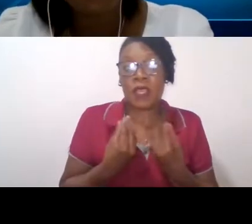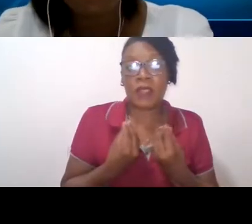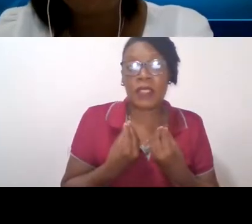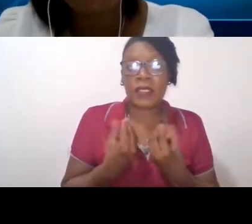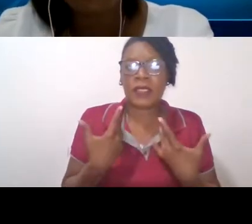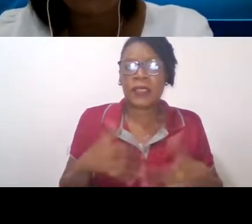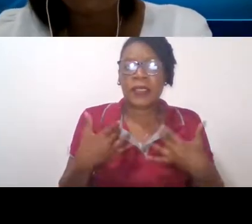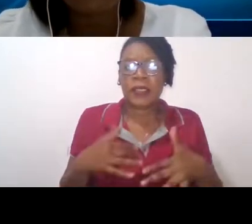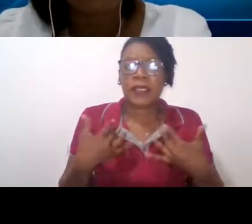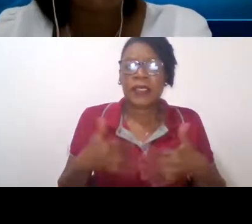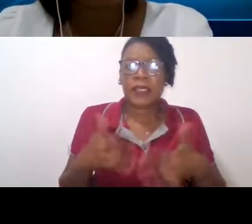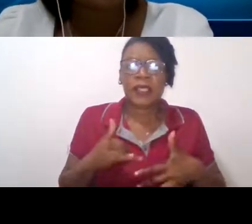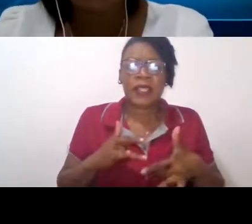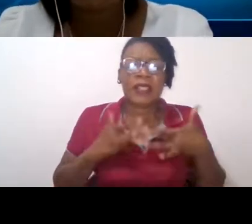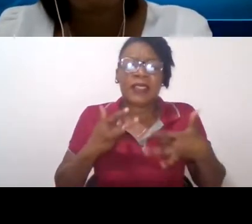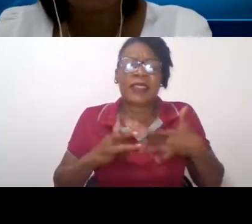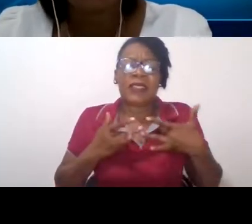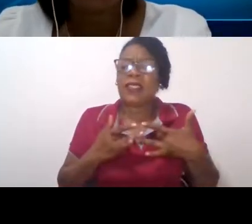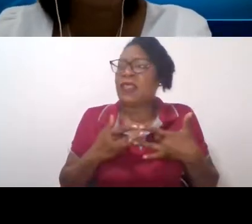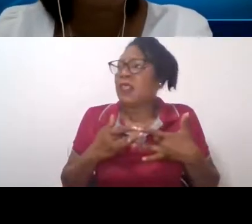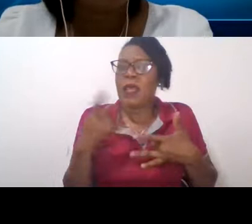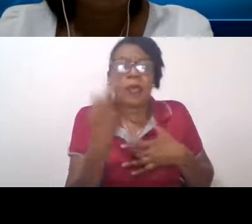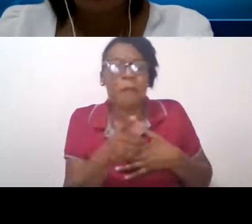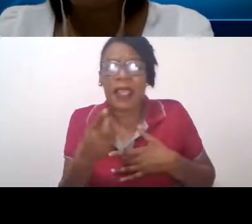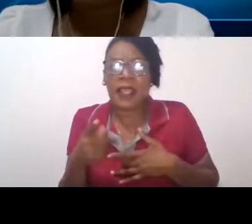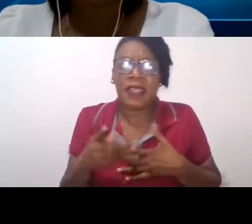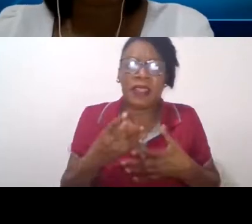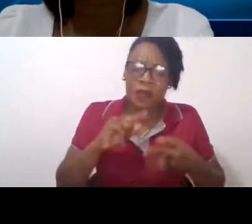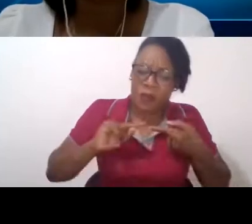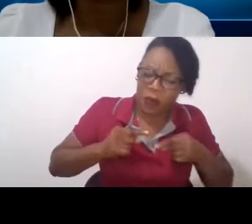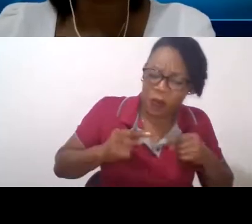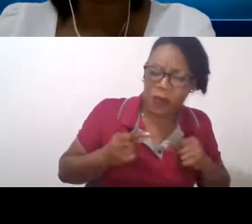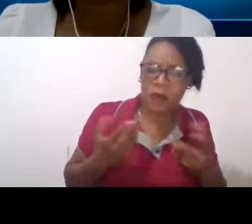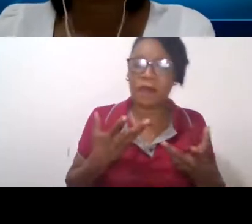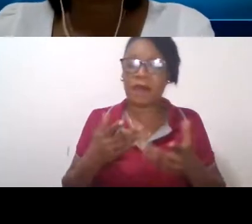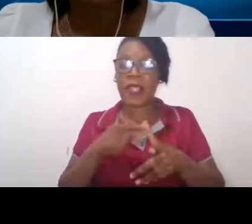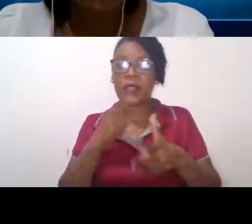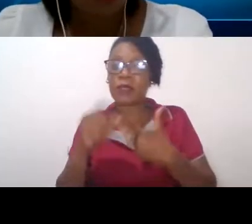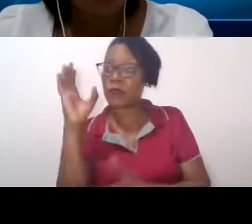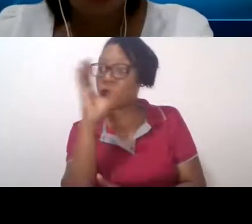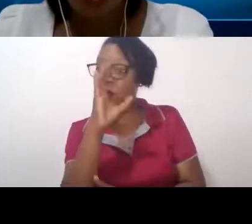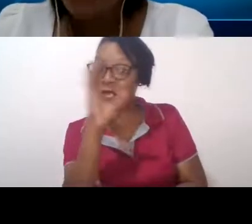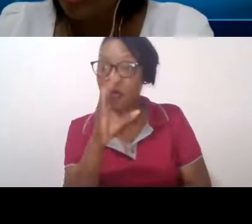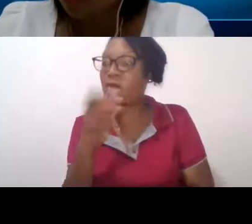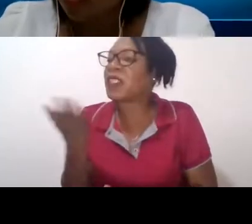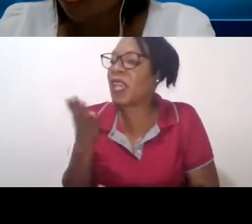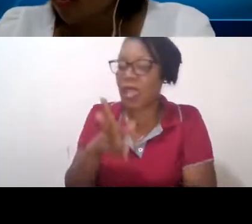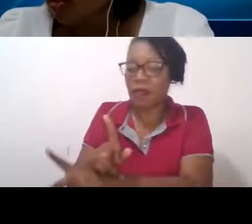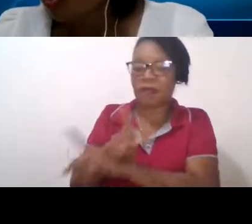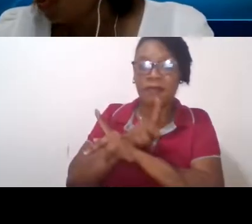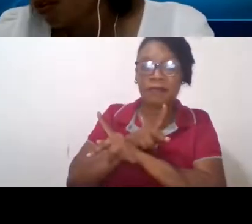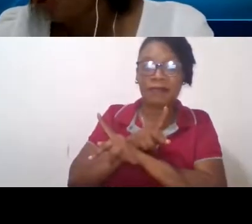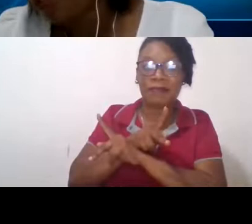que provoca generalmente una sensación de amenaza, peligro, dolor, y lo que estamos buscando es protegernos. Para algunos